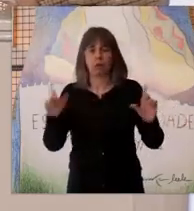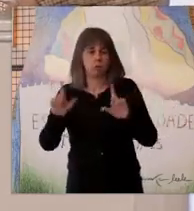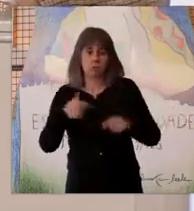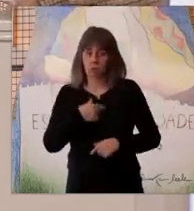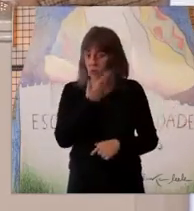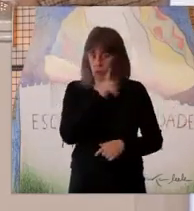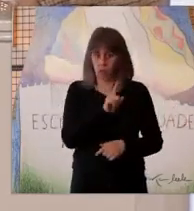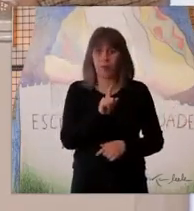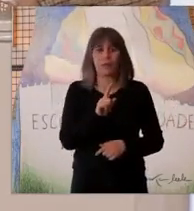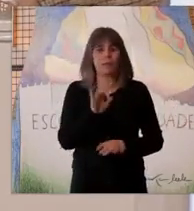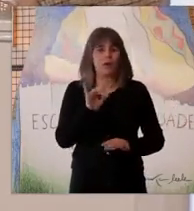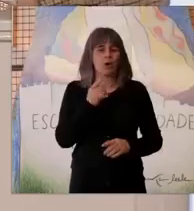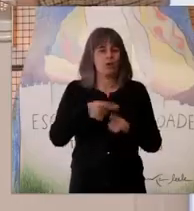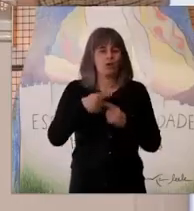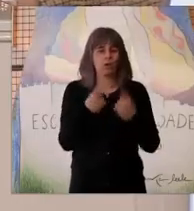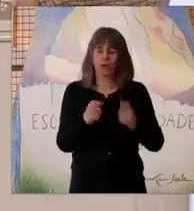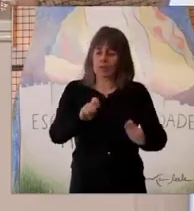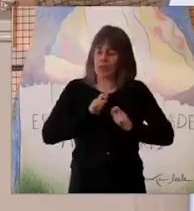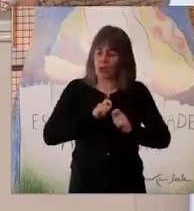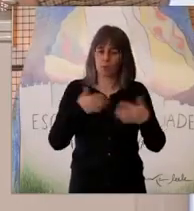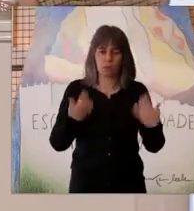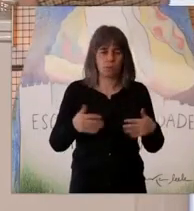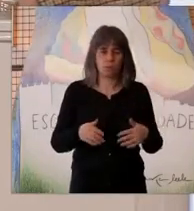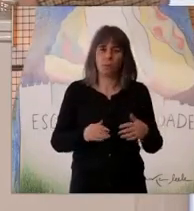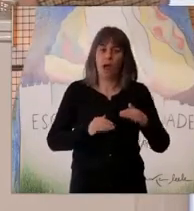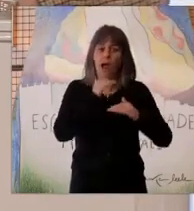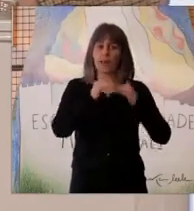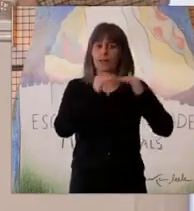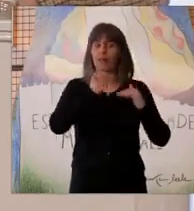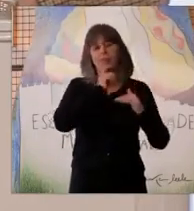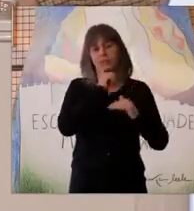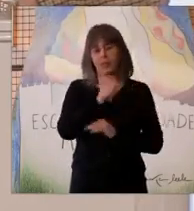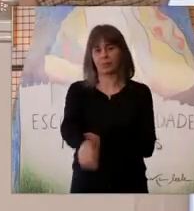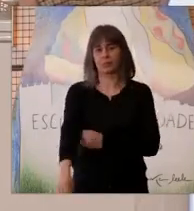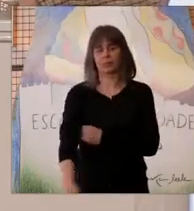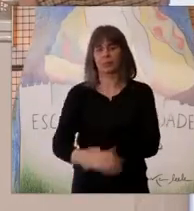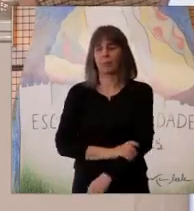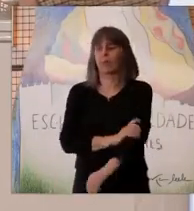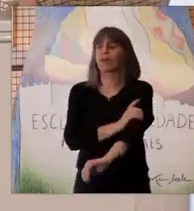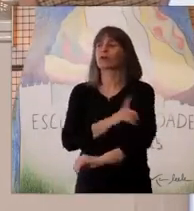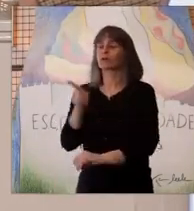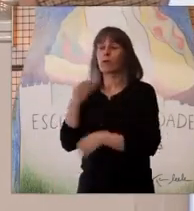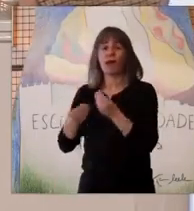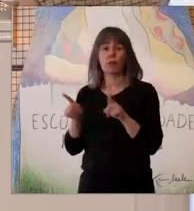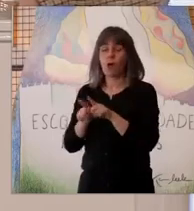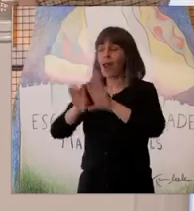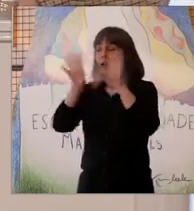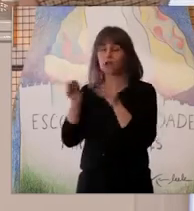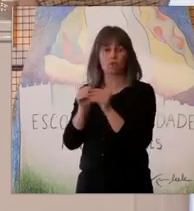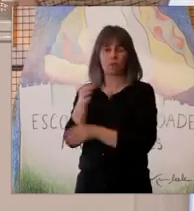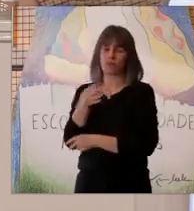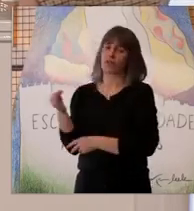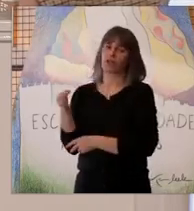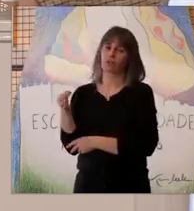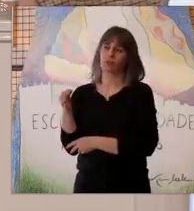ascender por todo por todo esto acabas de hacer como el resumen perfecto de porque el periodismo tiene que ser feminista